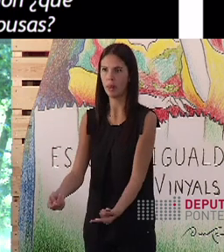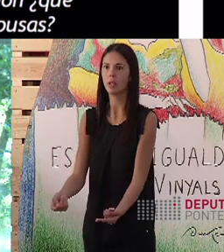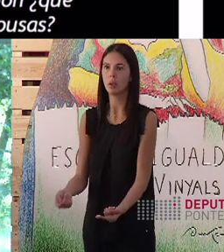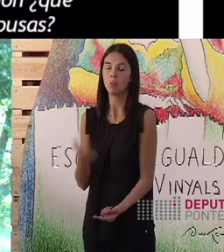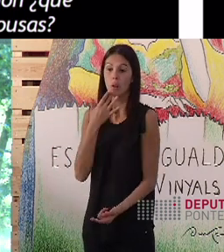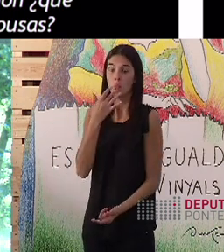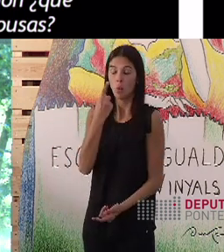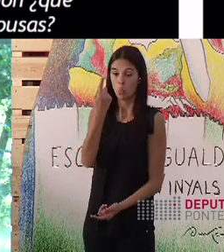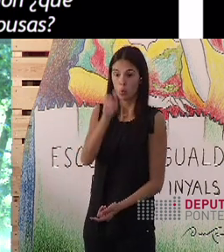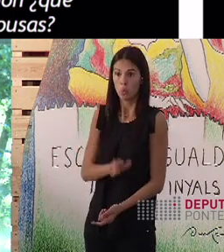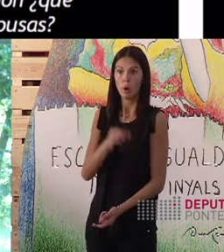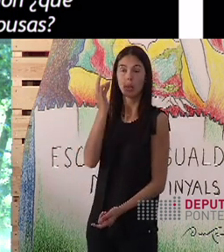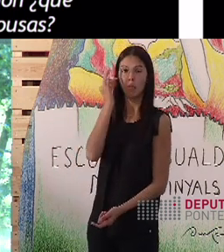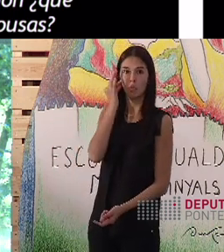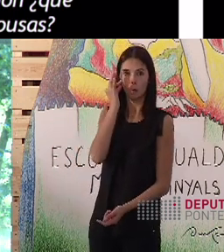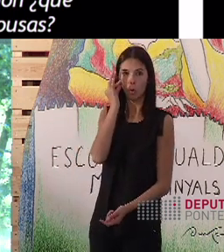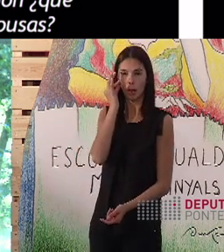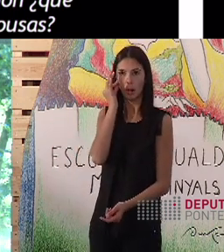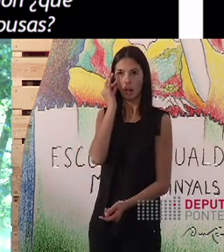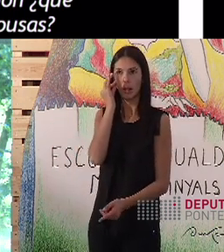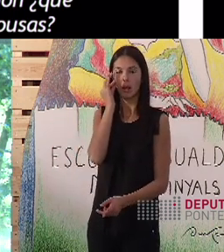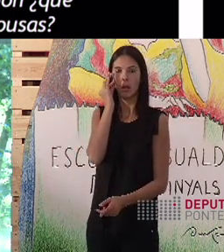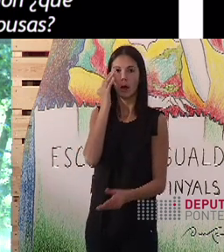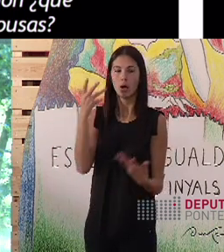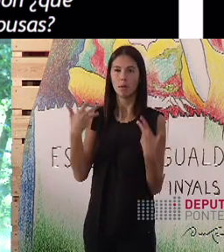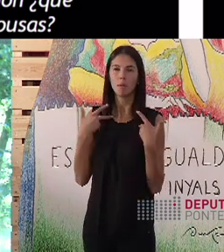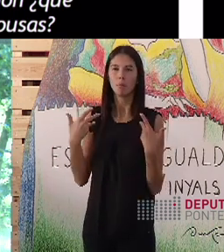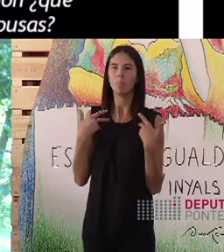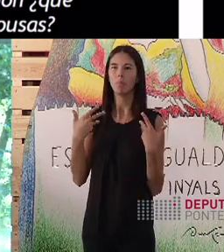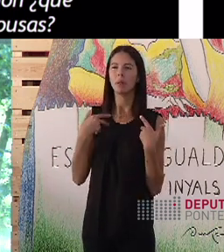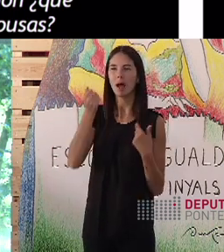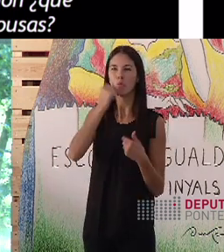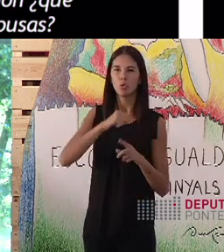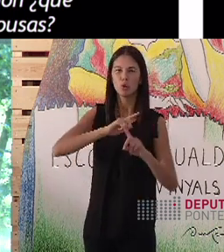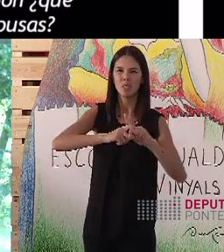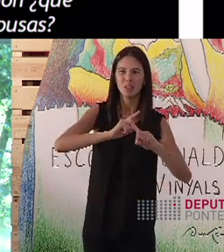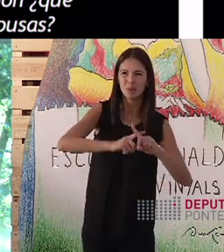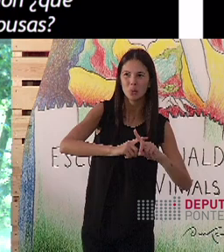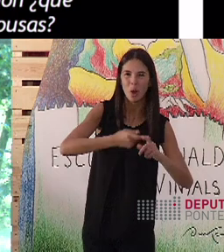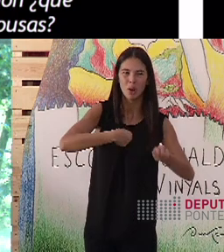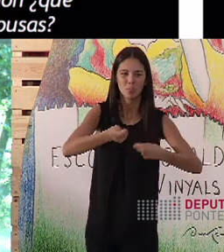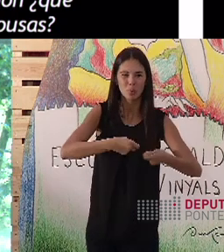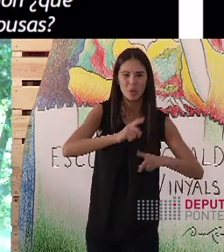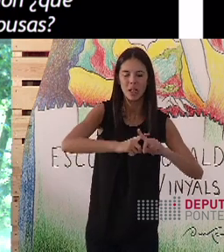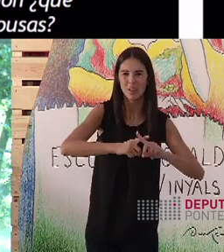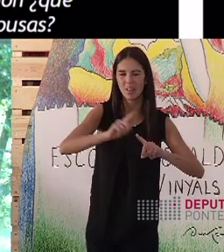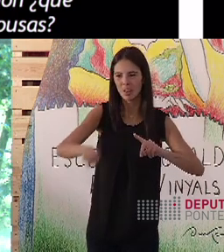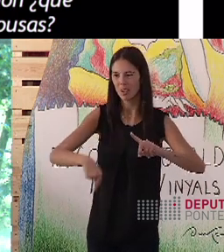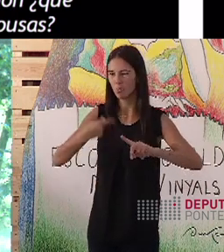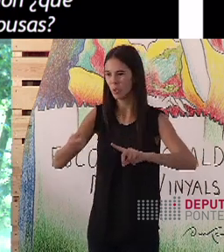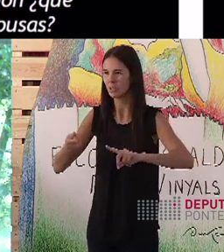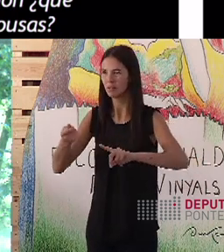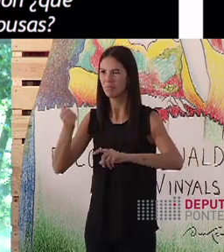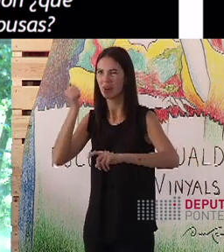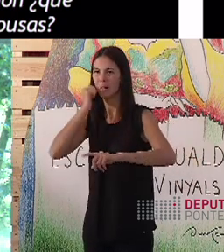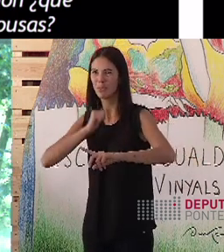fai que unha muller que fora víctima de trata sexual permaneza nunha situación moitas veces de explotación e mesmo